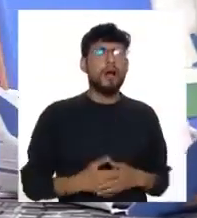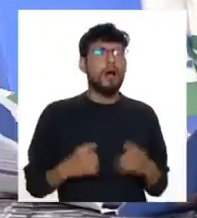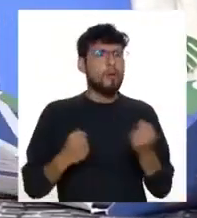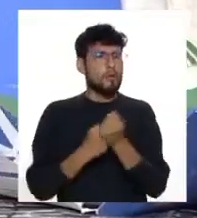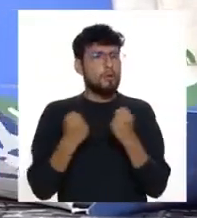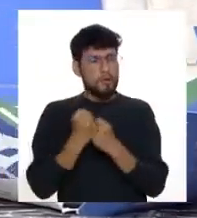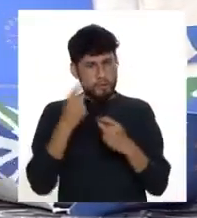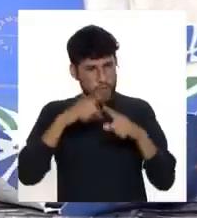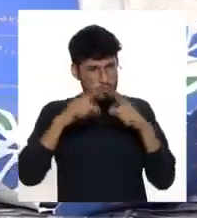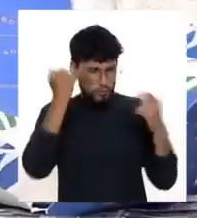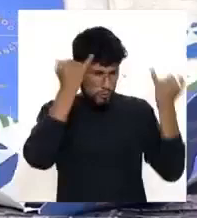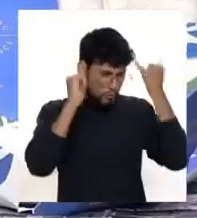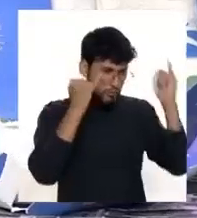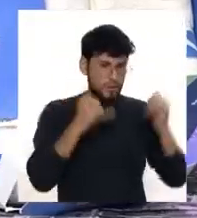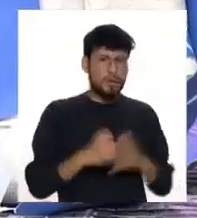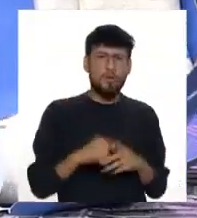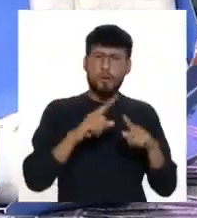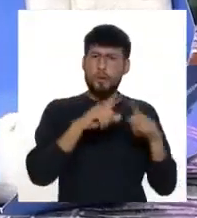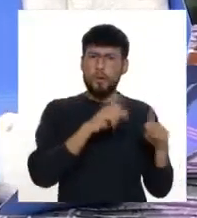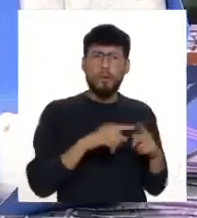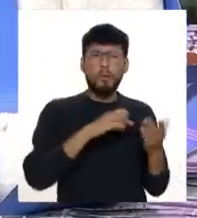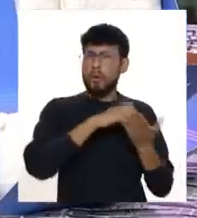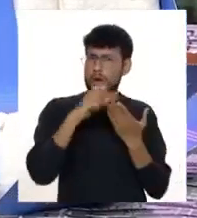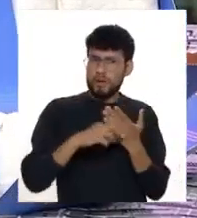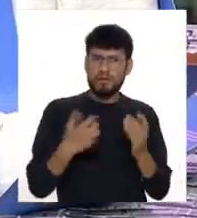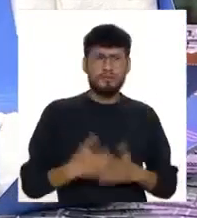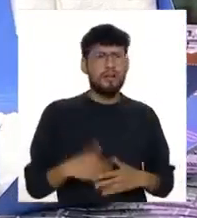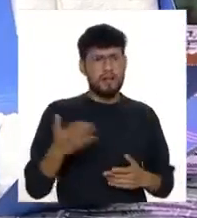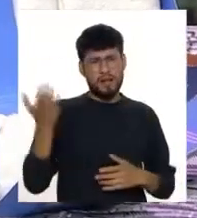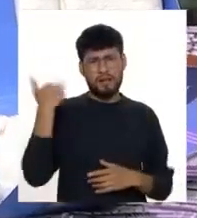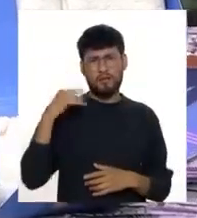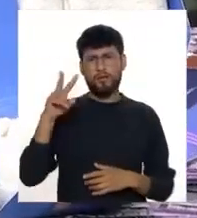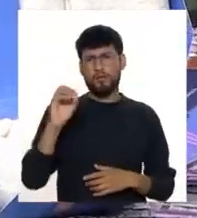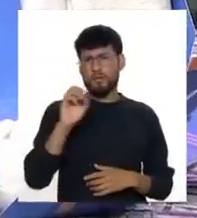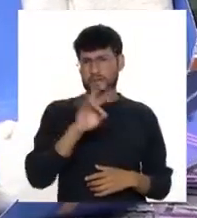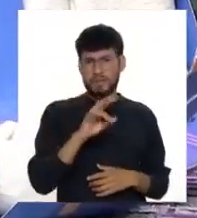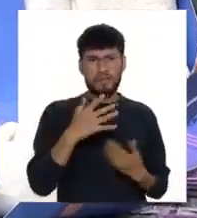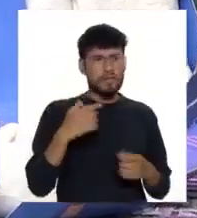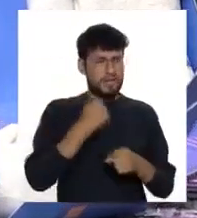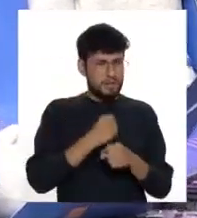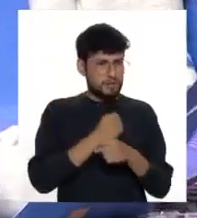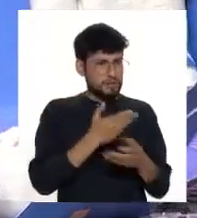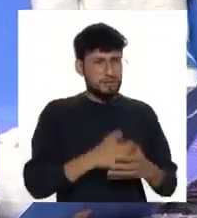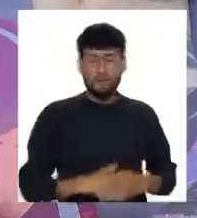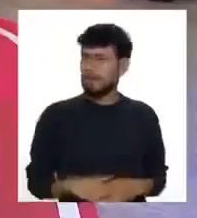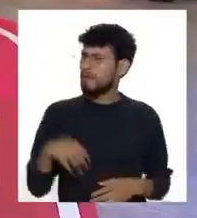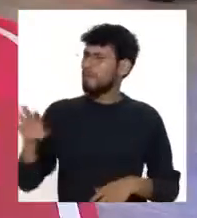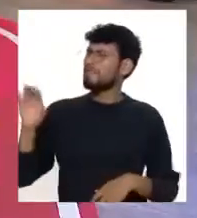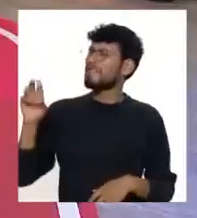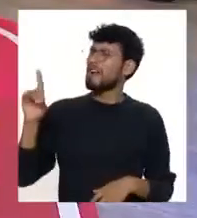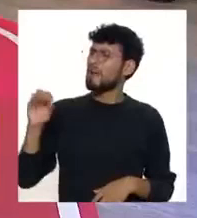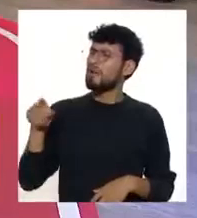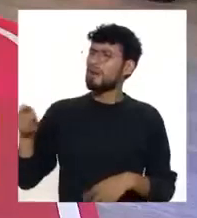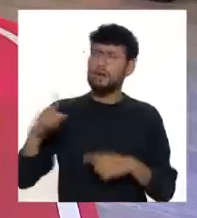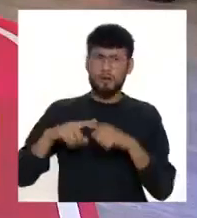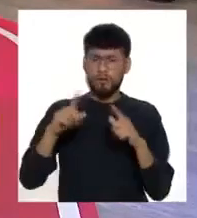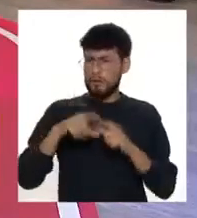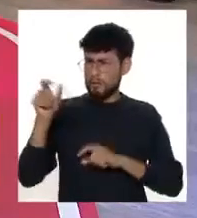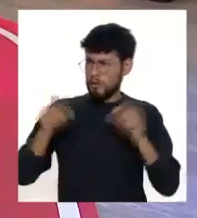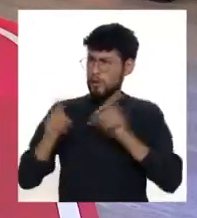justamente estas iniciativas estos proyectos ya desde el año 2007 que venimos haciendo esto no Fernando y los emprendedores